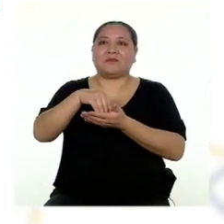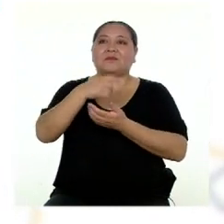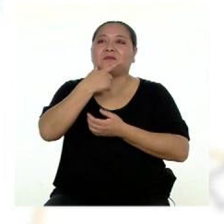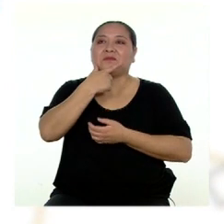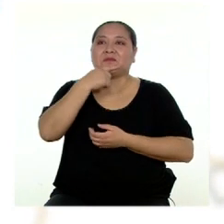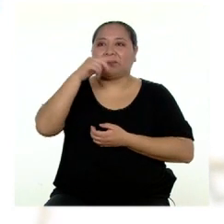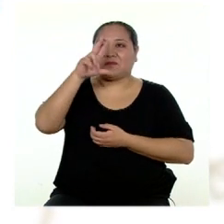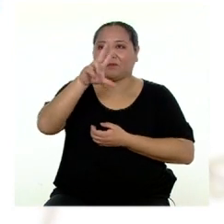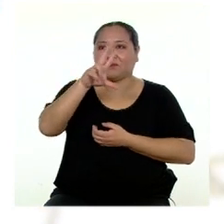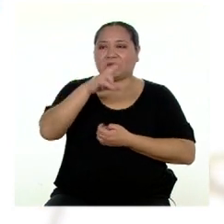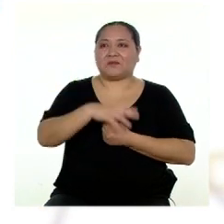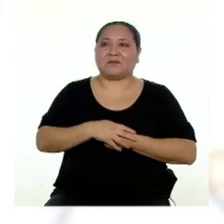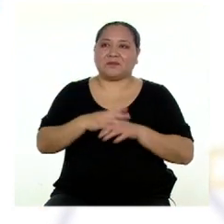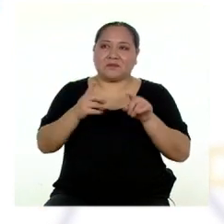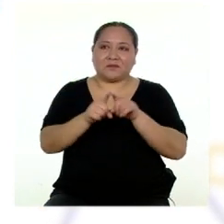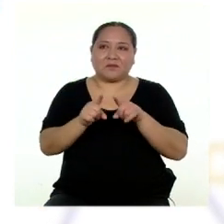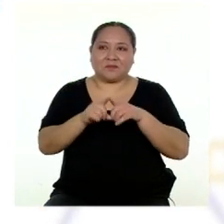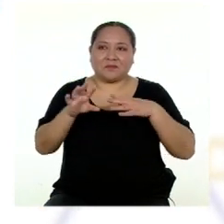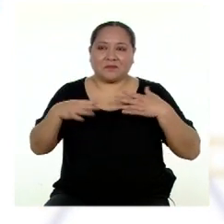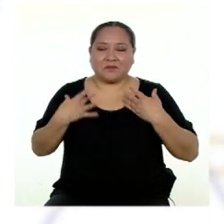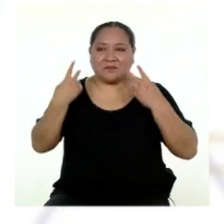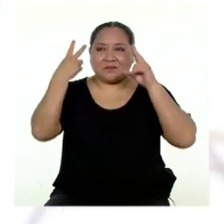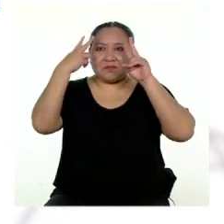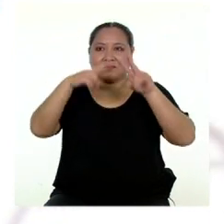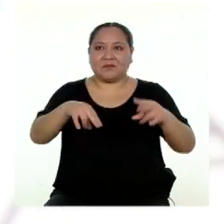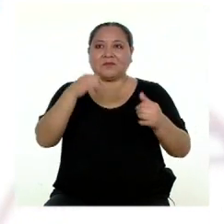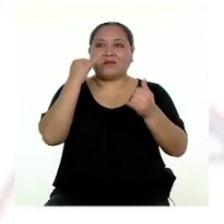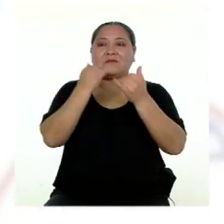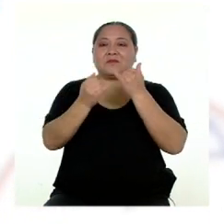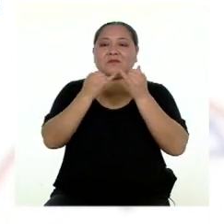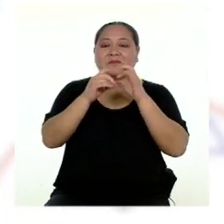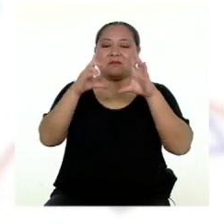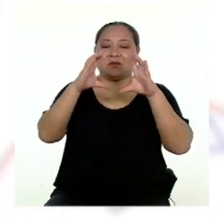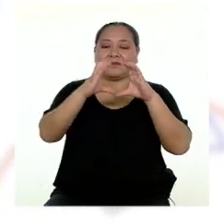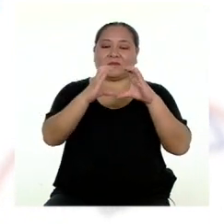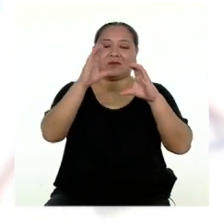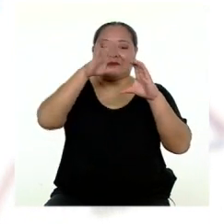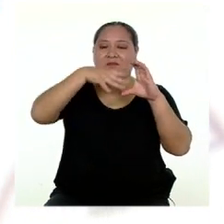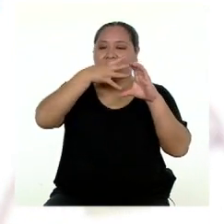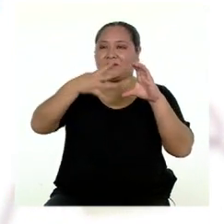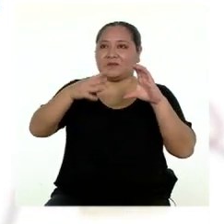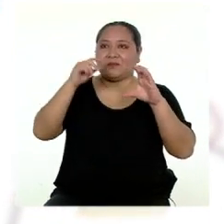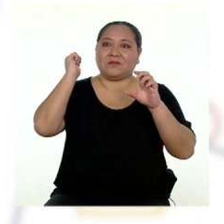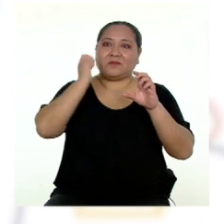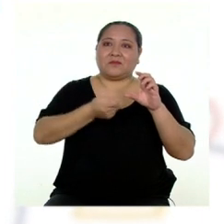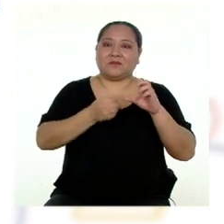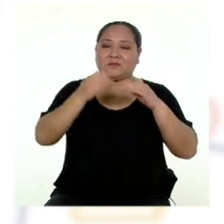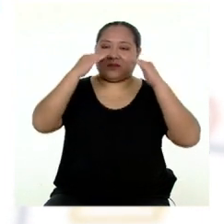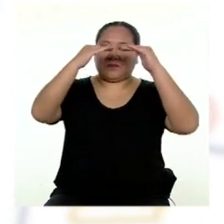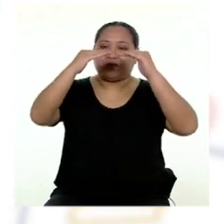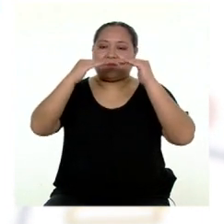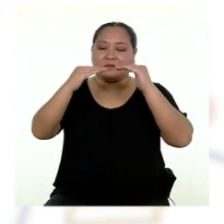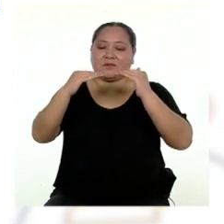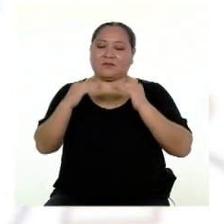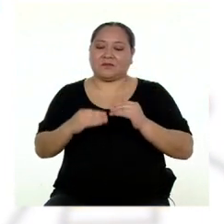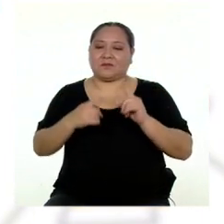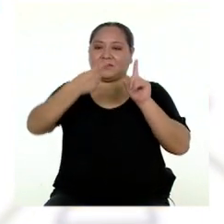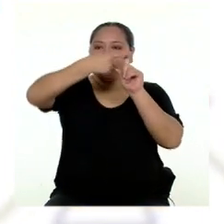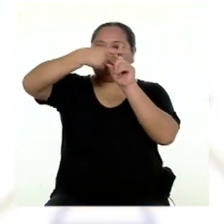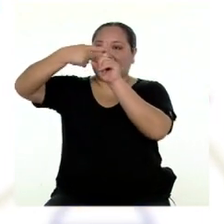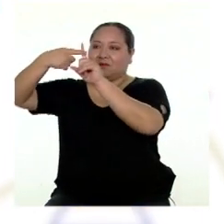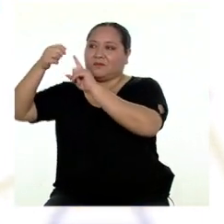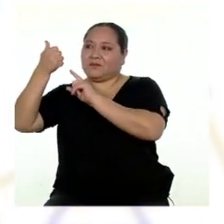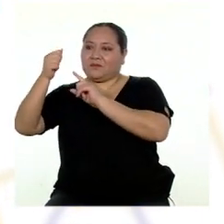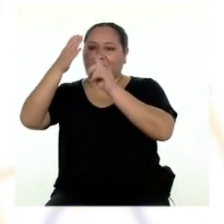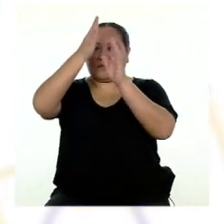Así es, profesora. Y también puedes ver que como en el último cuadrado mágico que hicimos, todas las filas, columnas y diagonales